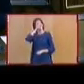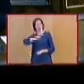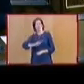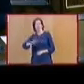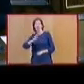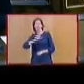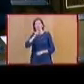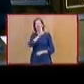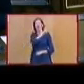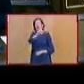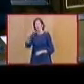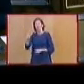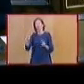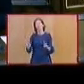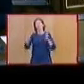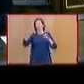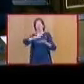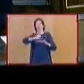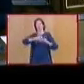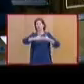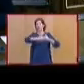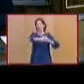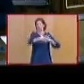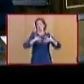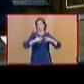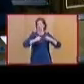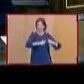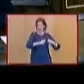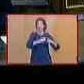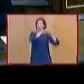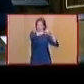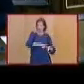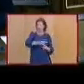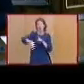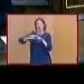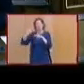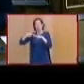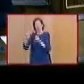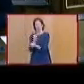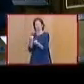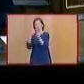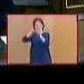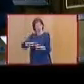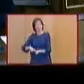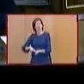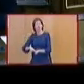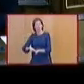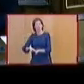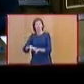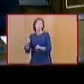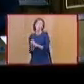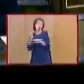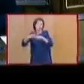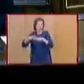sobre la cartera básica de servicios sanitarios y la revisión de las políticas de empleo, las políticas activas. En el caso de